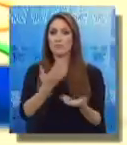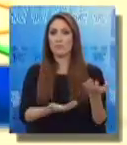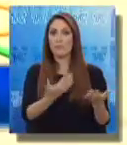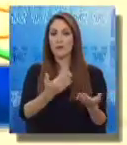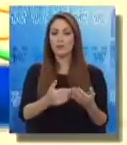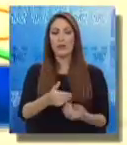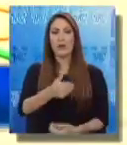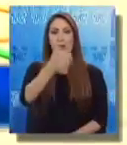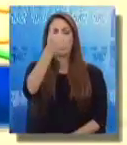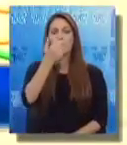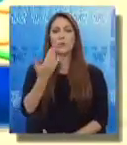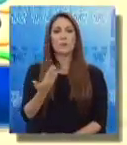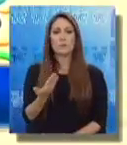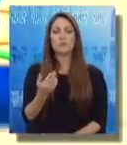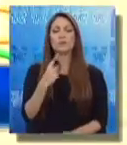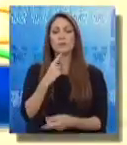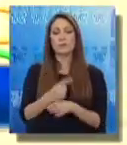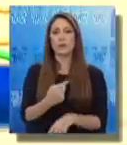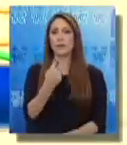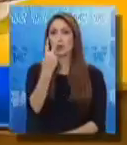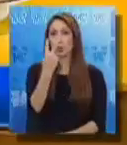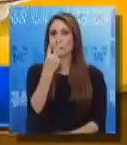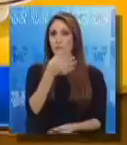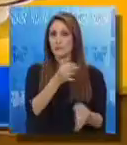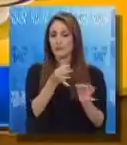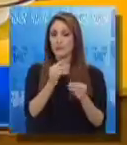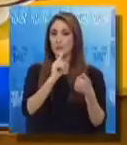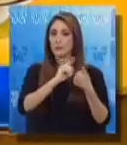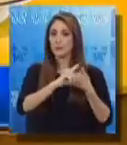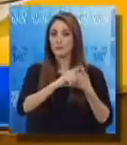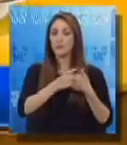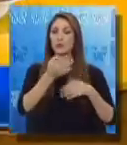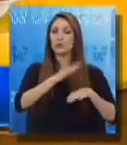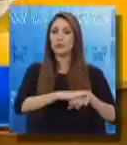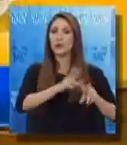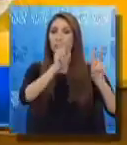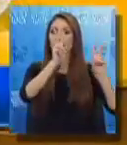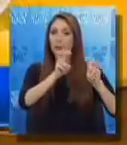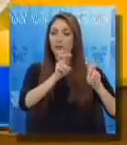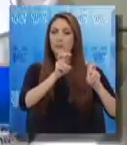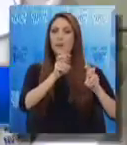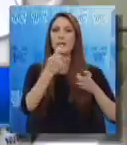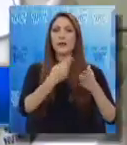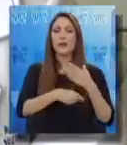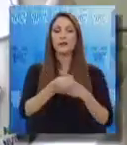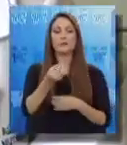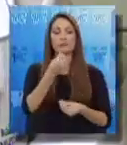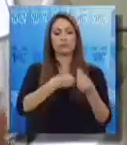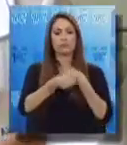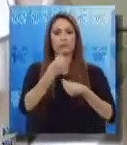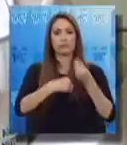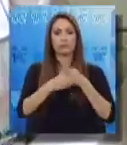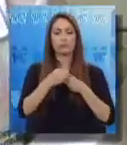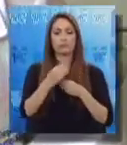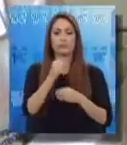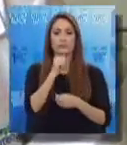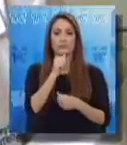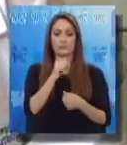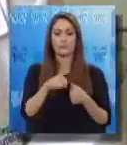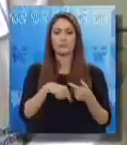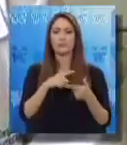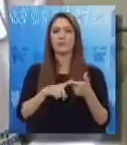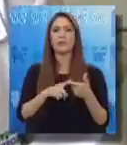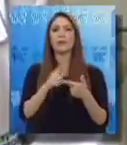niños, existen dos tipos de desnutrición crónica. La primera, relacionada con la deficiencia de calorías. Y la desnutrición kwashiorkor, que